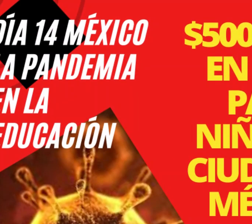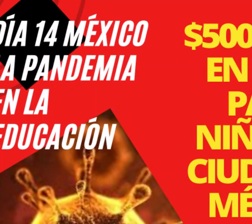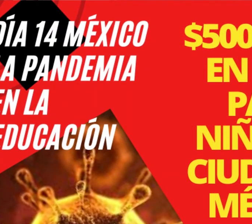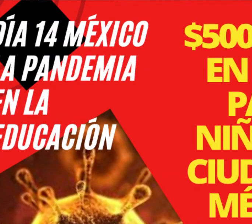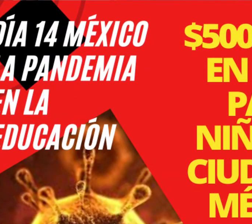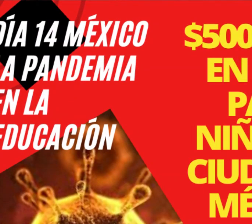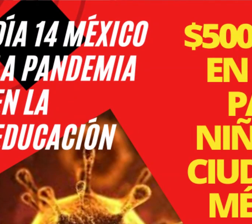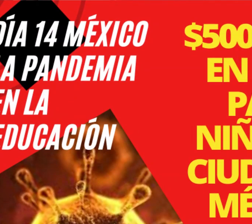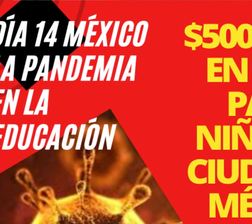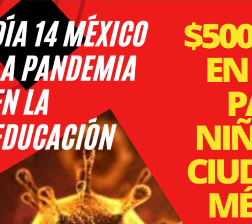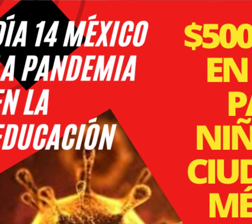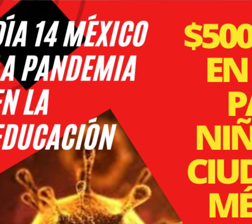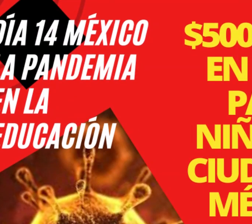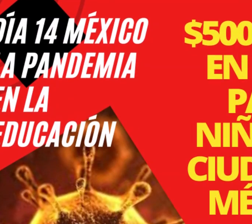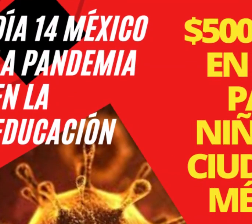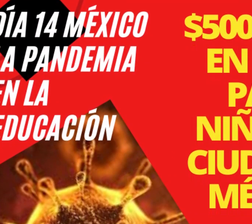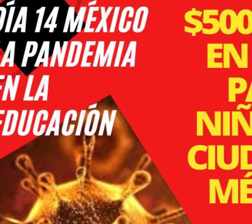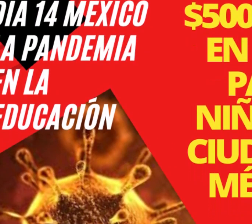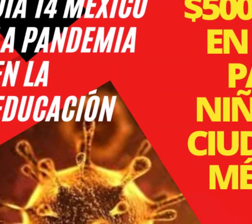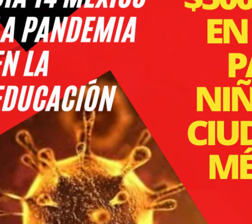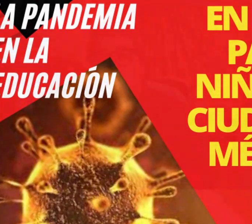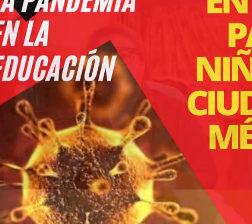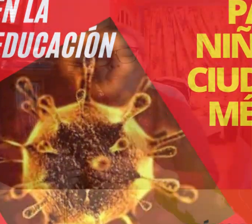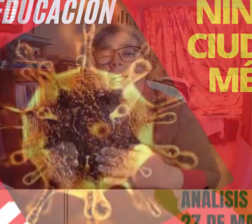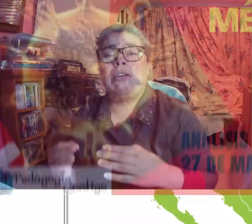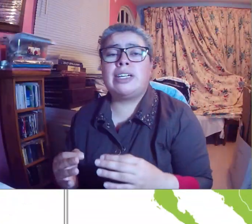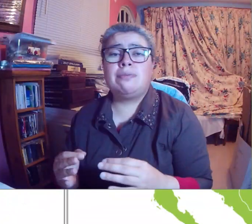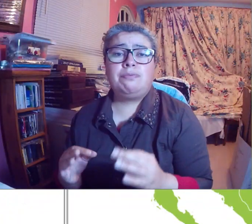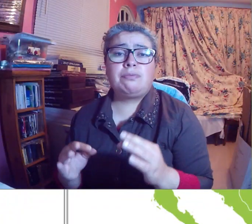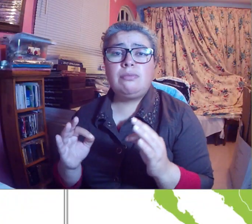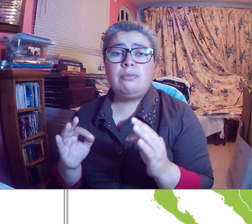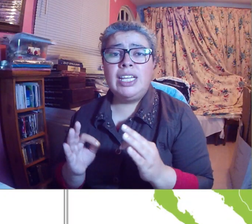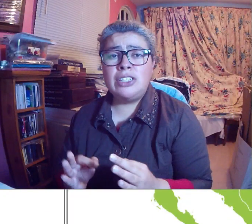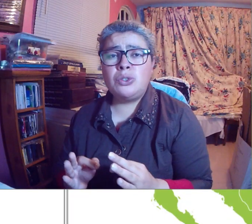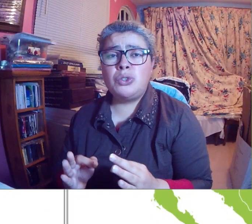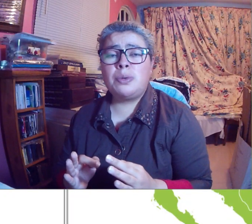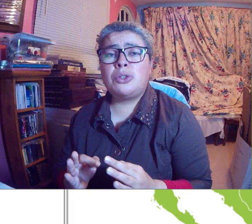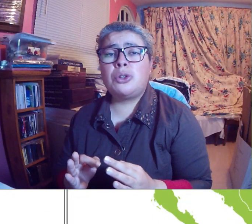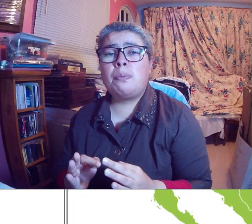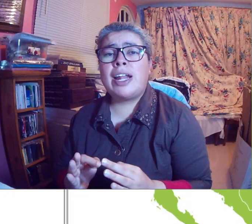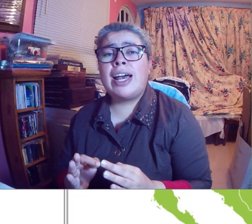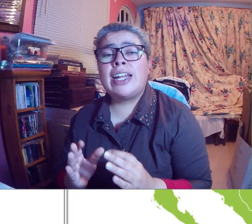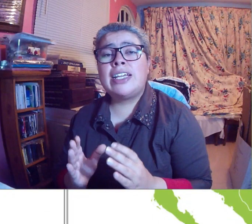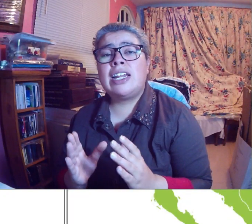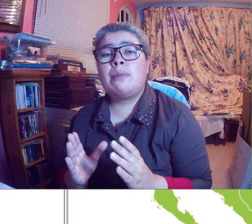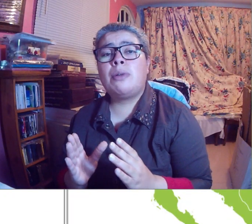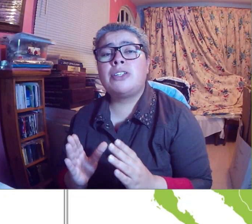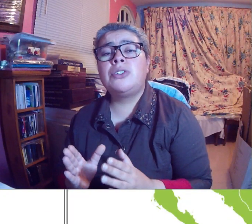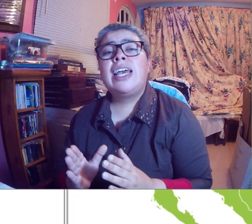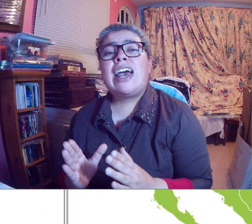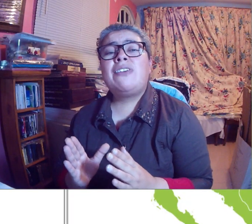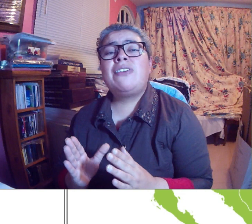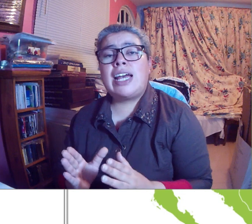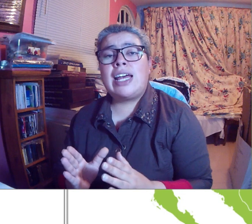permanecer en casa, ¿verdad? A estar en un resguardo preventivo. Ahora, Esto es sobre todo para áreas de la